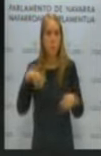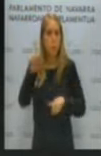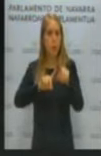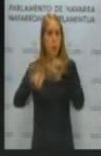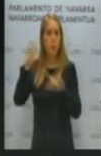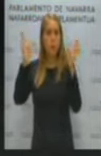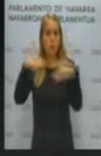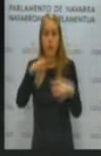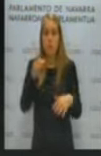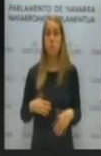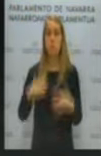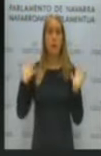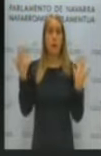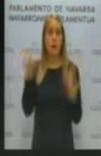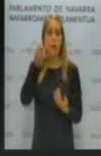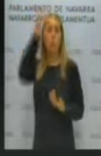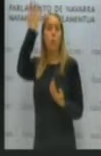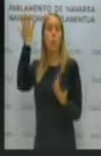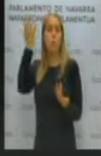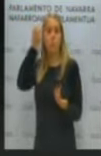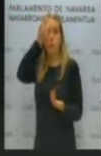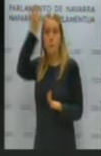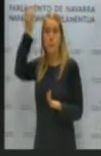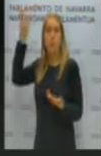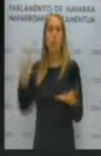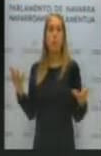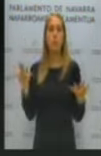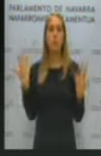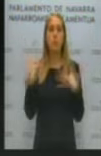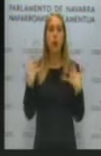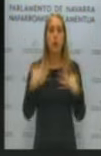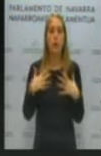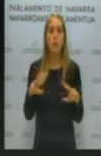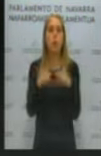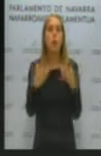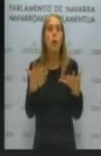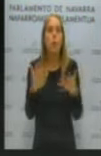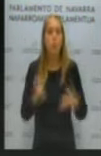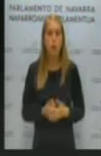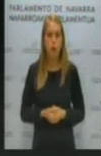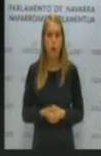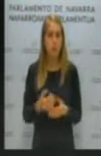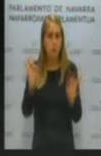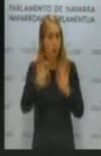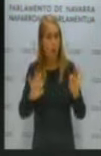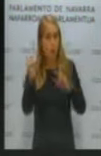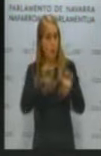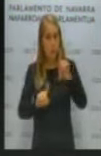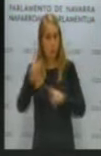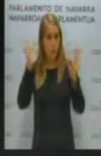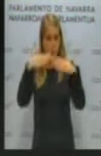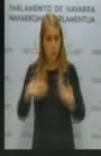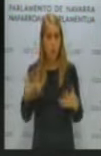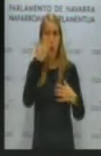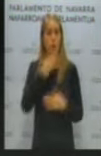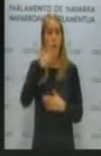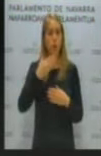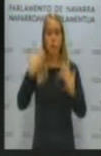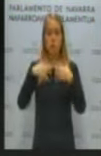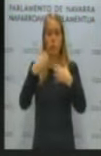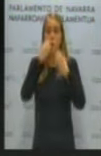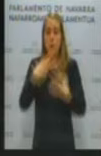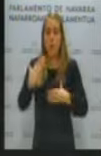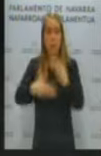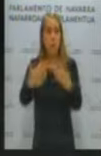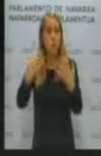repente nos hemos inventado un lío. ¿Qué alarma social se generaba con este asunto en la sociedad navarra? Ninguno. Ninguno. Los colegios estaban funcionando con total